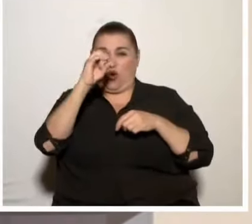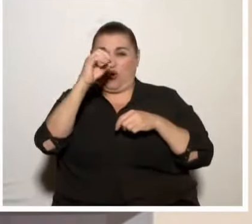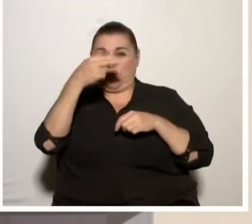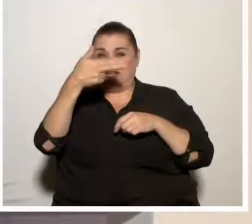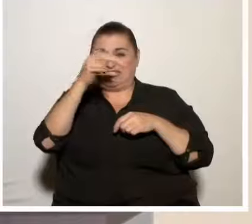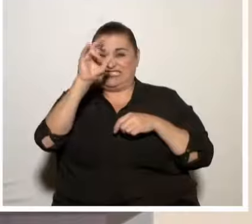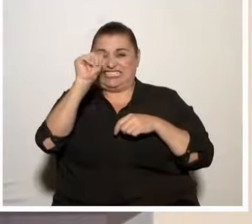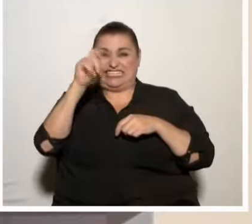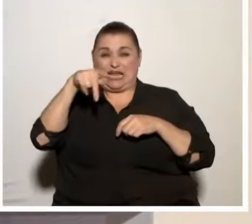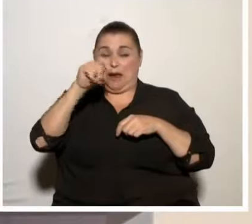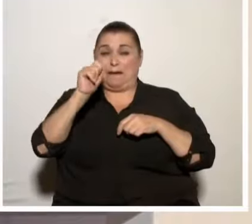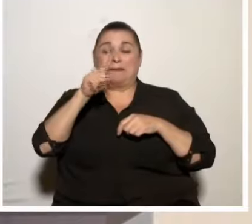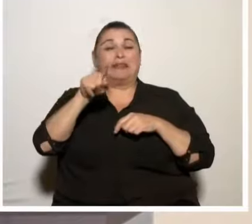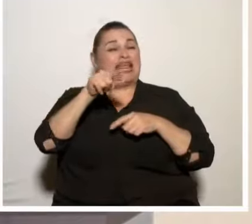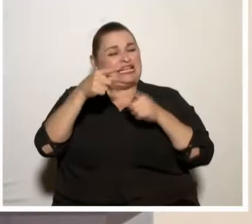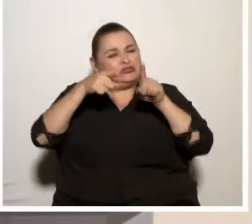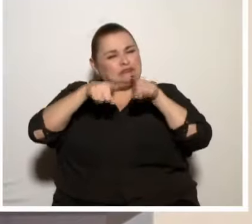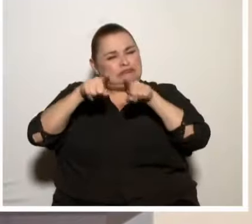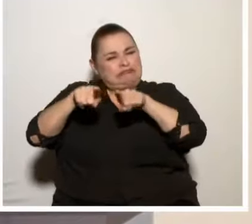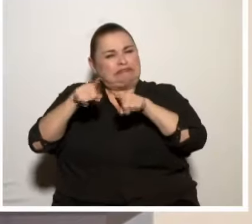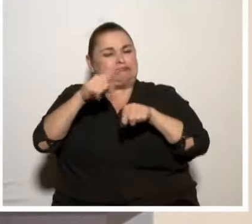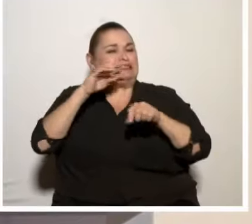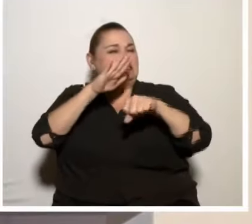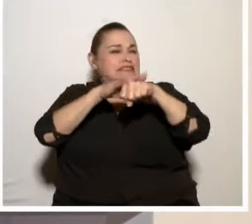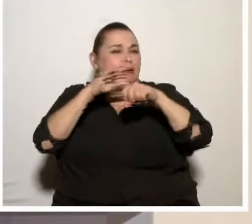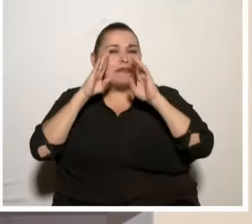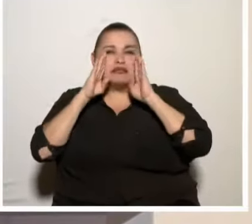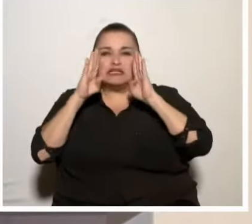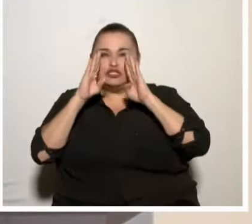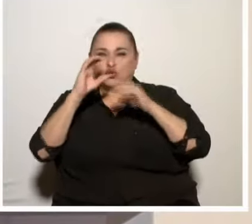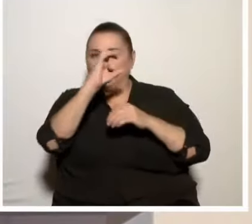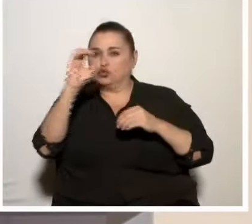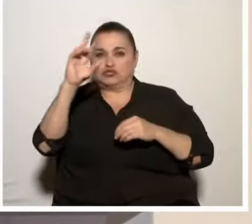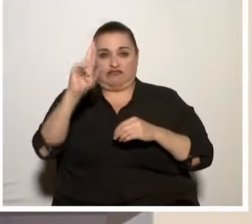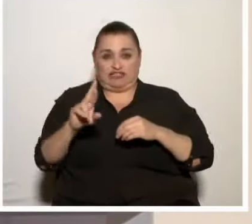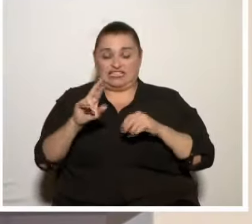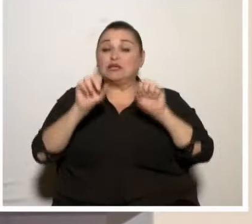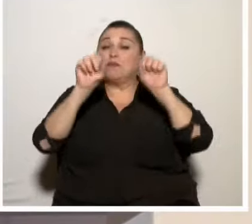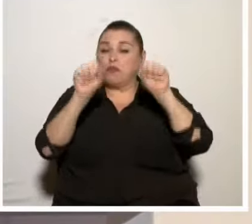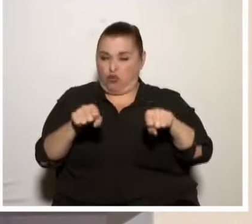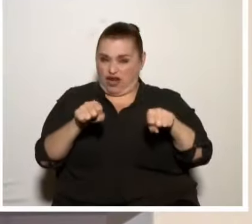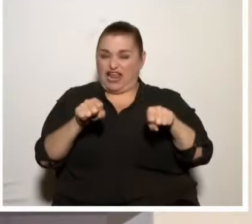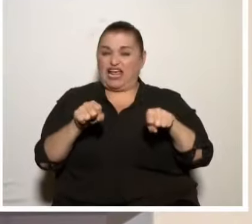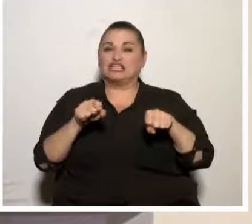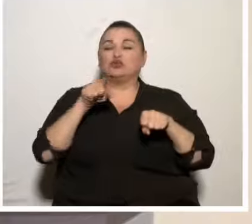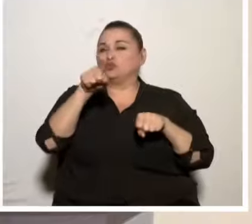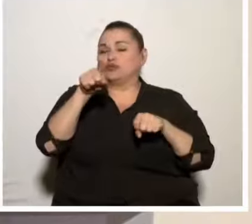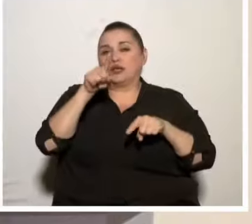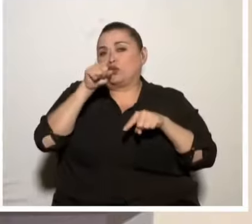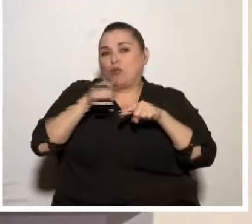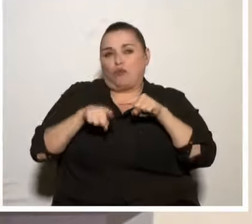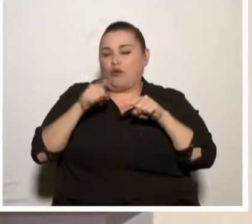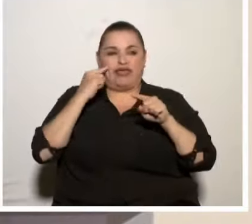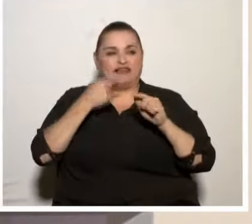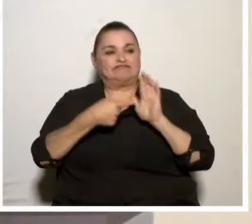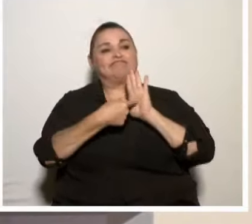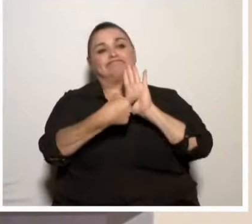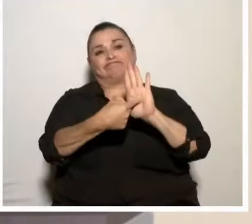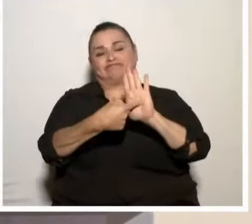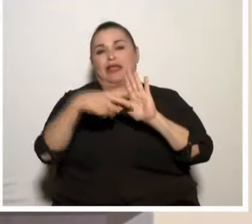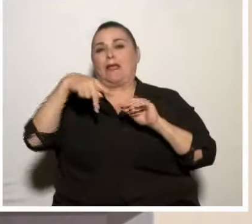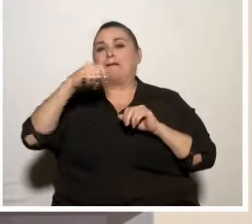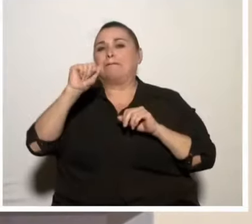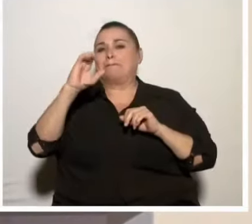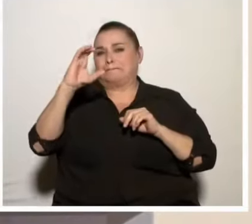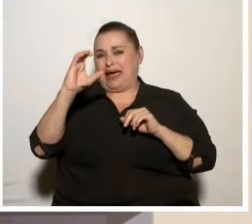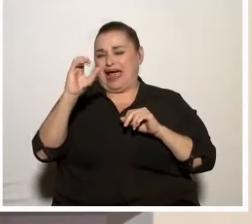son casos que definitivamente llaman mucho la atención de los costarricenses y por eso ese desgano a poder señalar al PAC como un